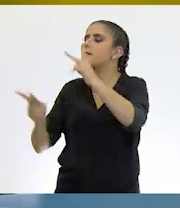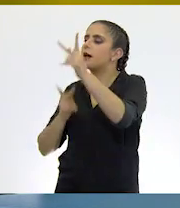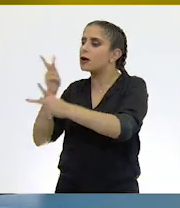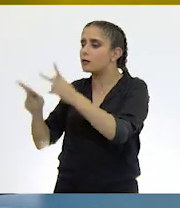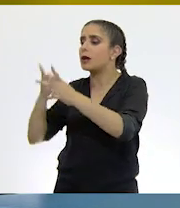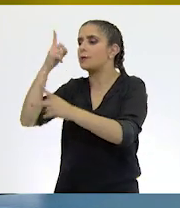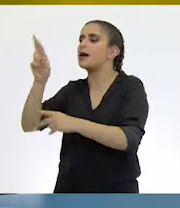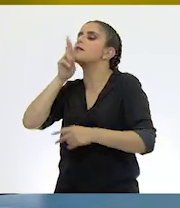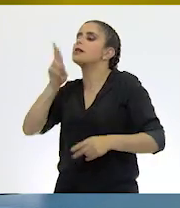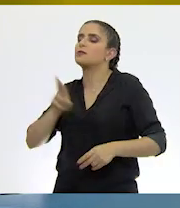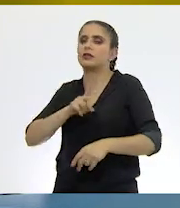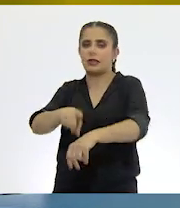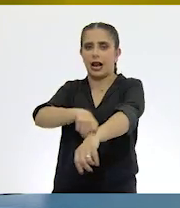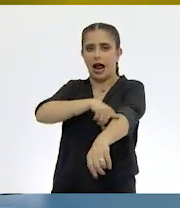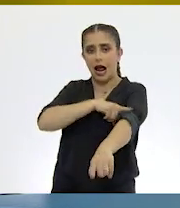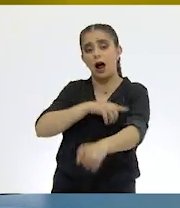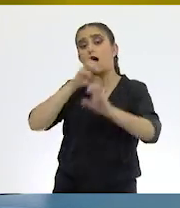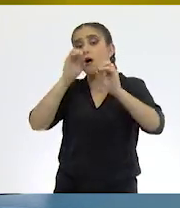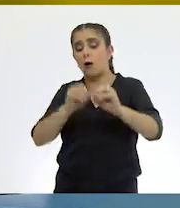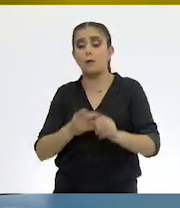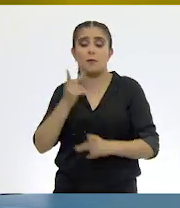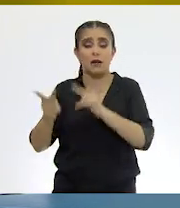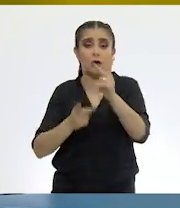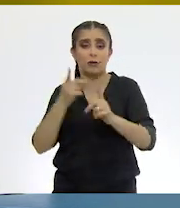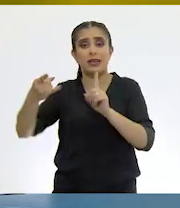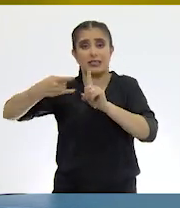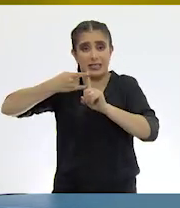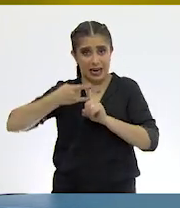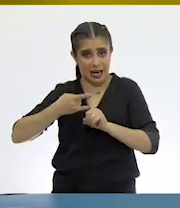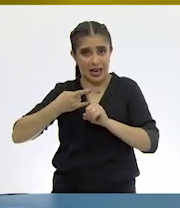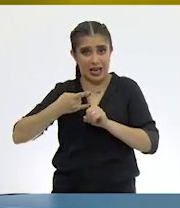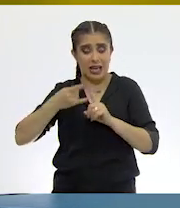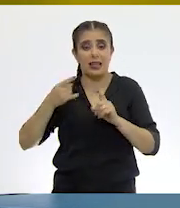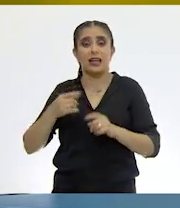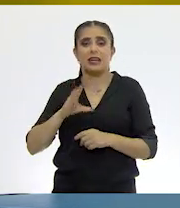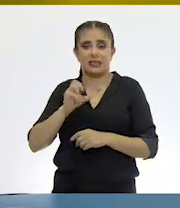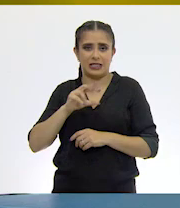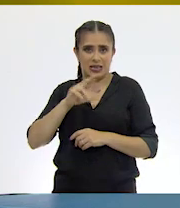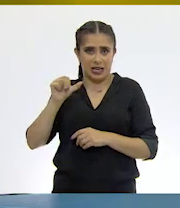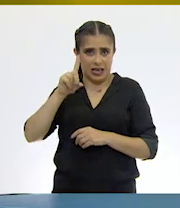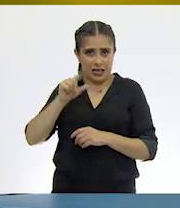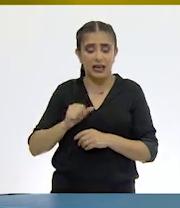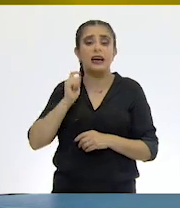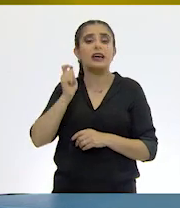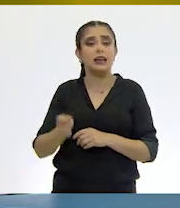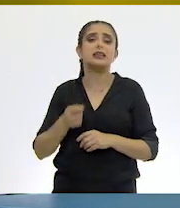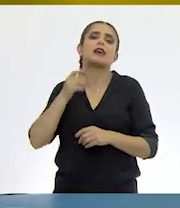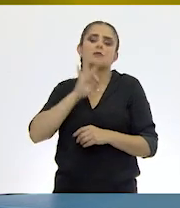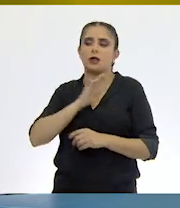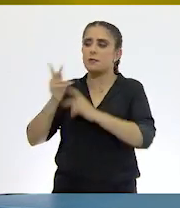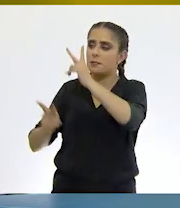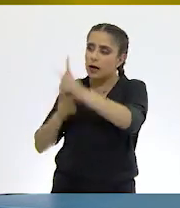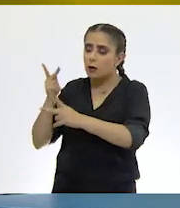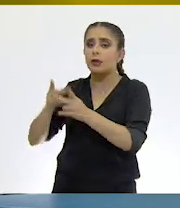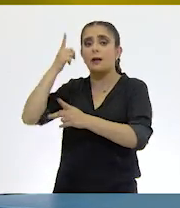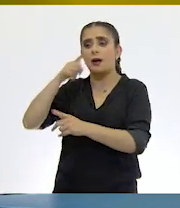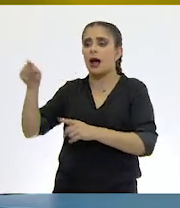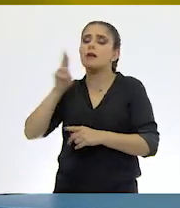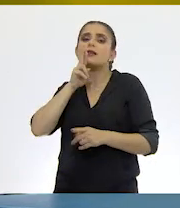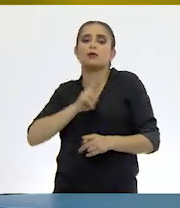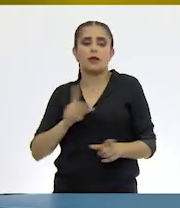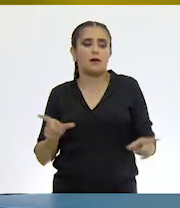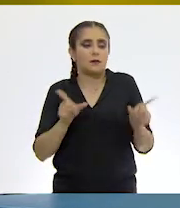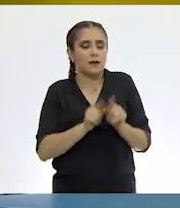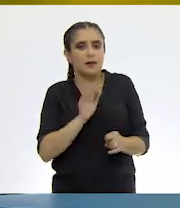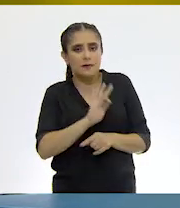muy precisos, a lo mejor como una fecha o solamente conocer, como nos planteaban aquí, con monosílabos sí o no, conoce a lo